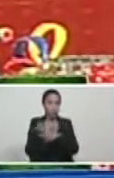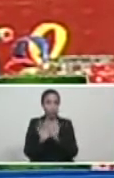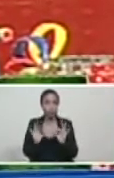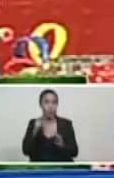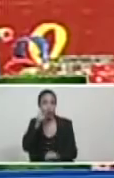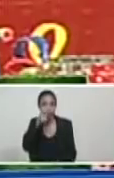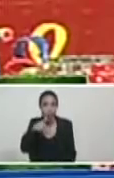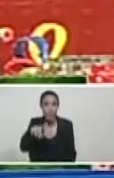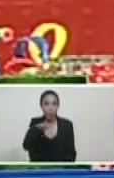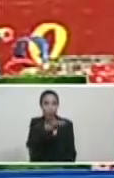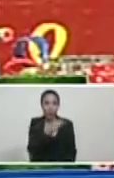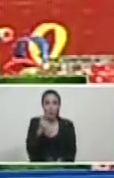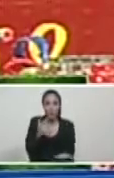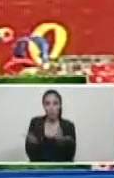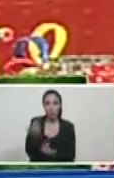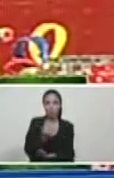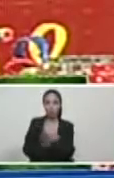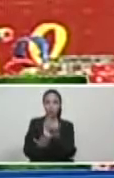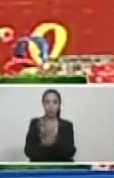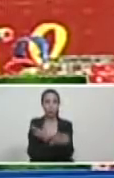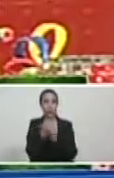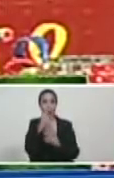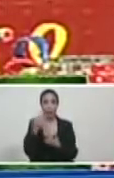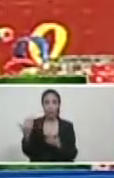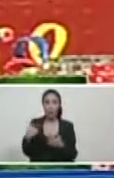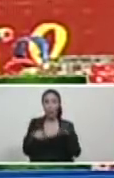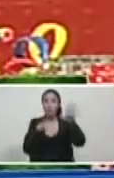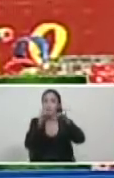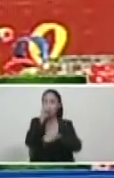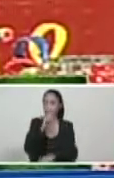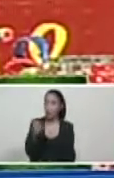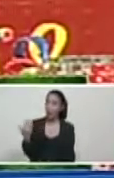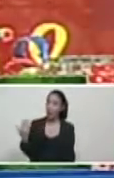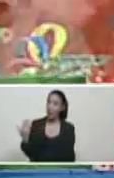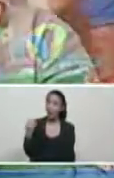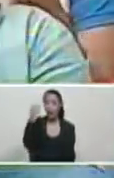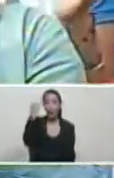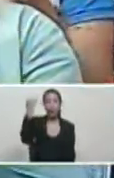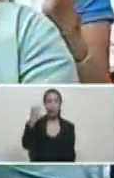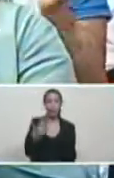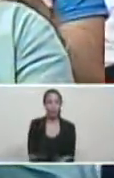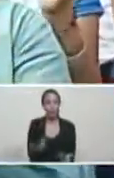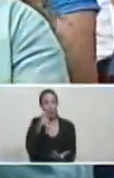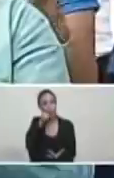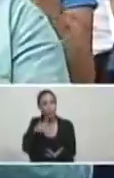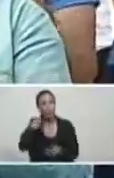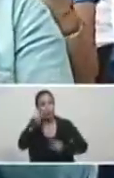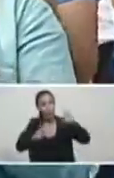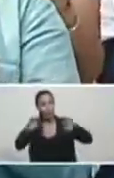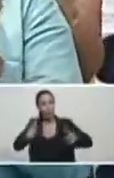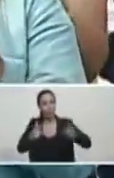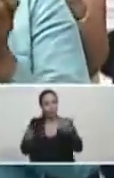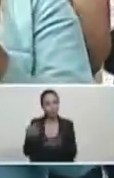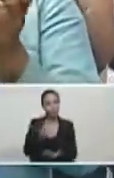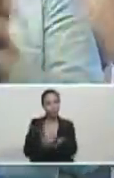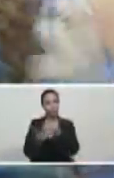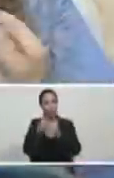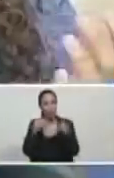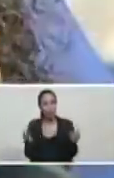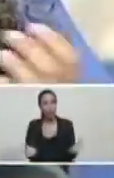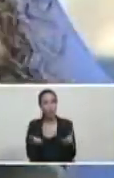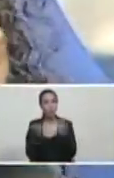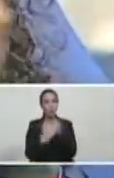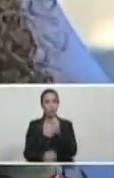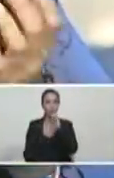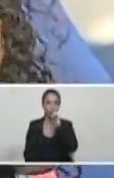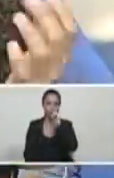pueblo salva al pueblo. Dijimos hace 6 años, solo el pueblo salva al pueblo. Vamos a sembrar la semilla